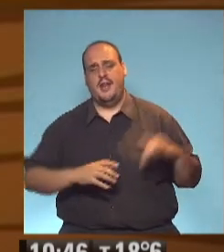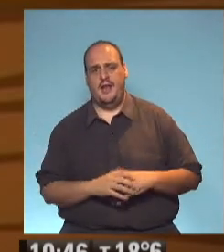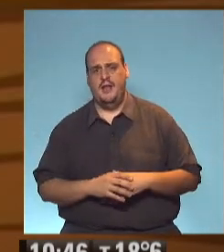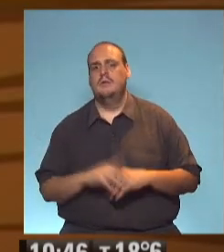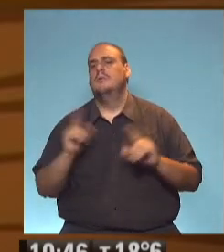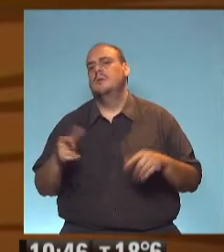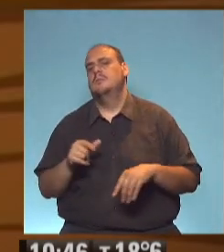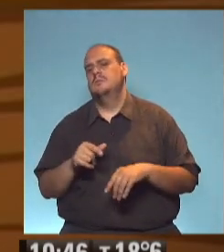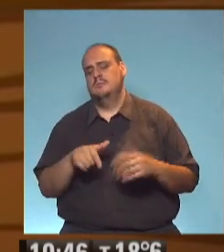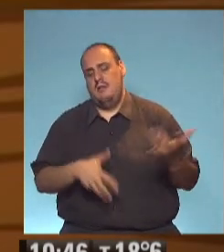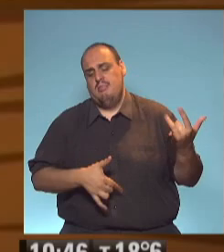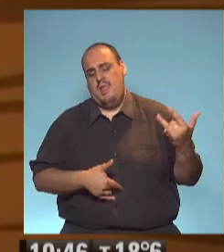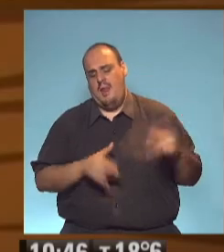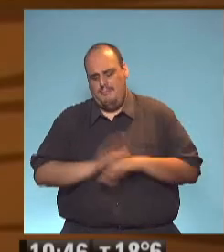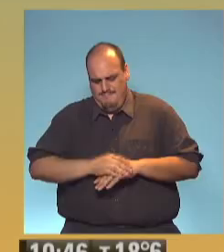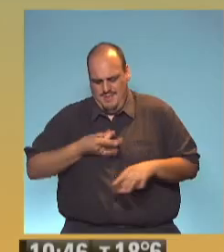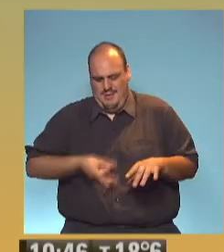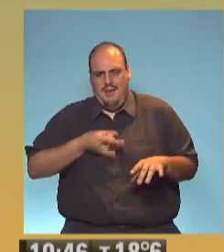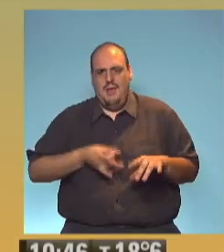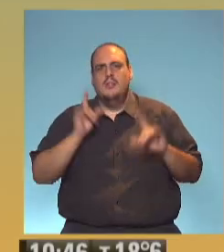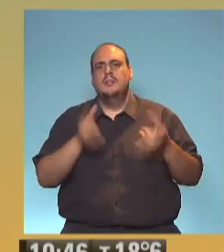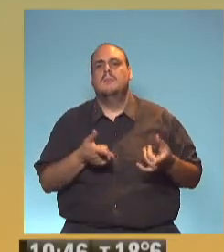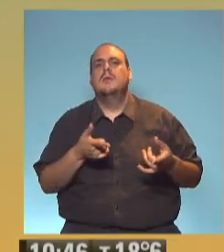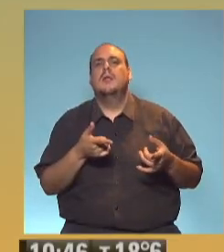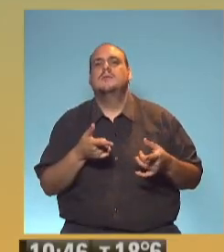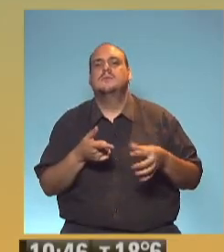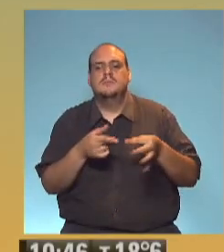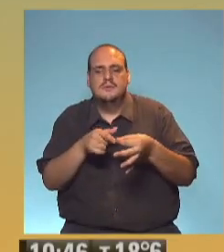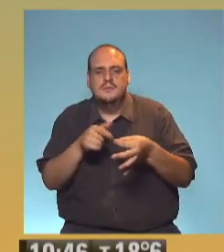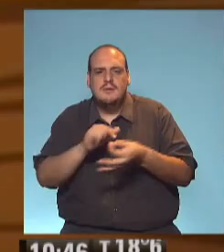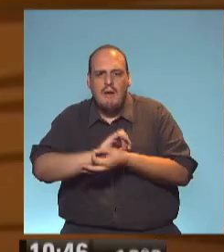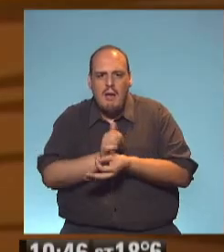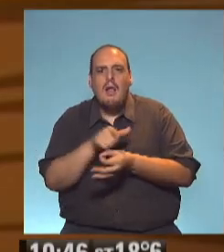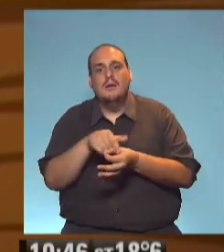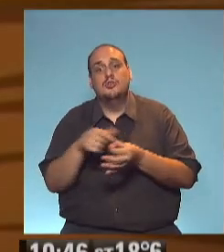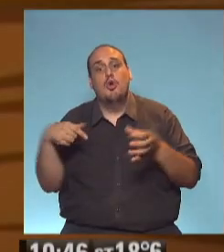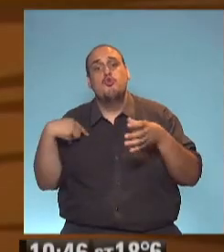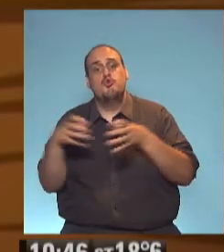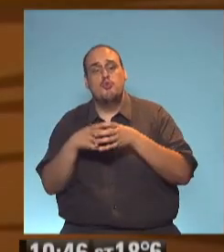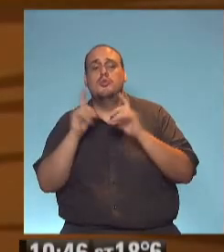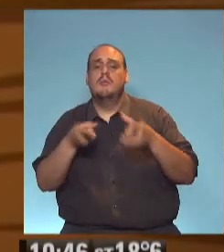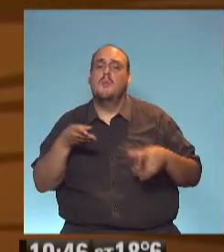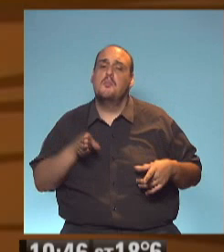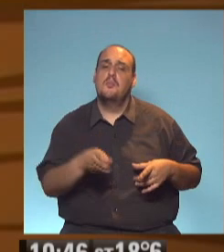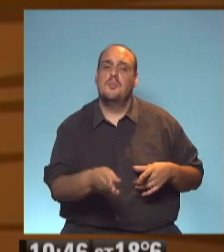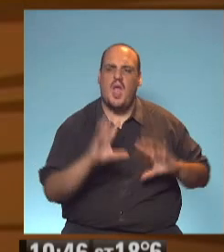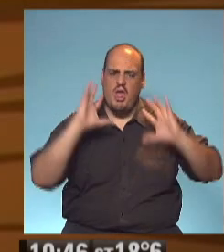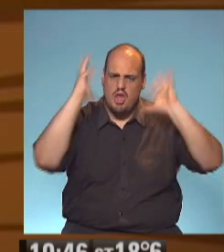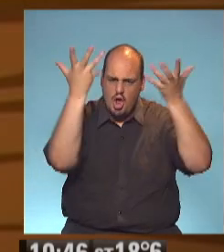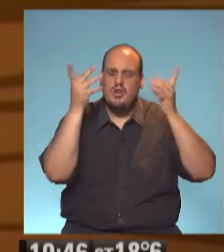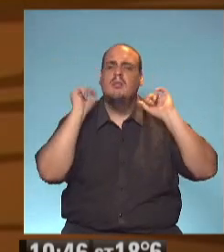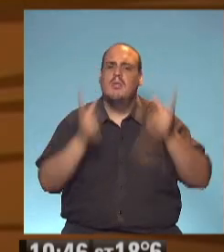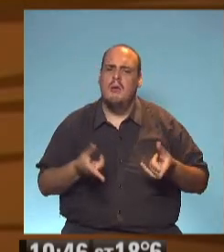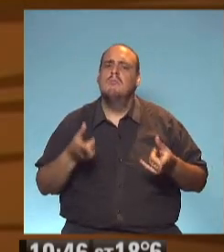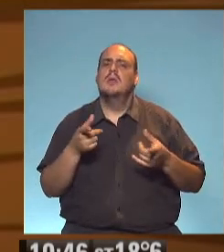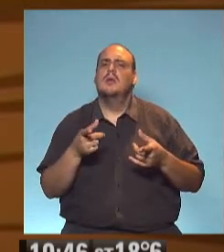amiga. Pero también traigo una almendra que dio nombre a una de mis bandas, un pescado rabioso que también me inspiró,